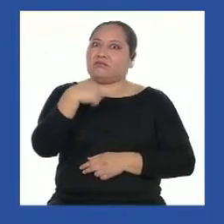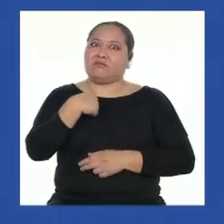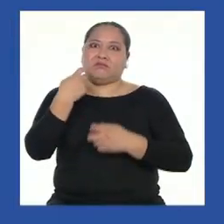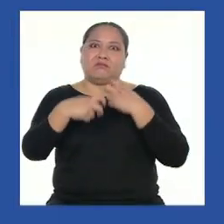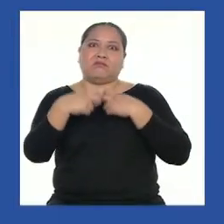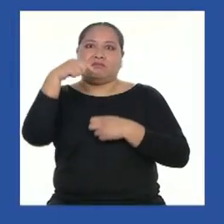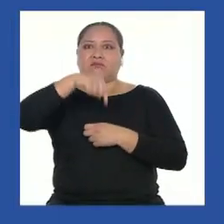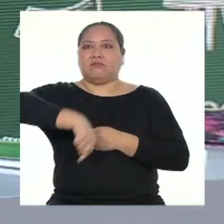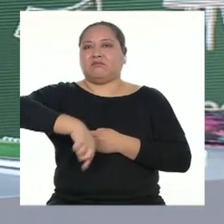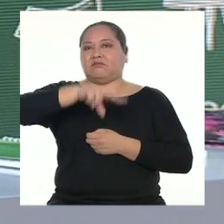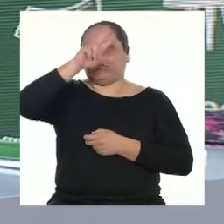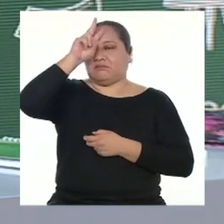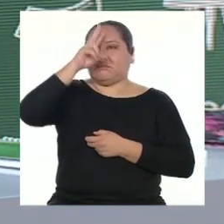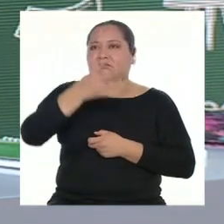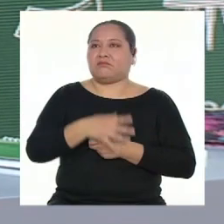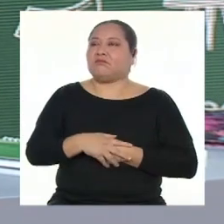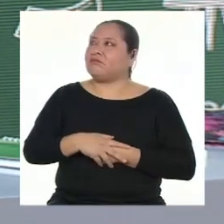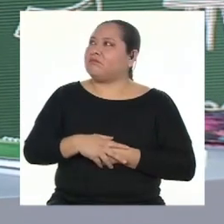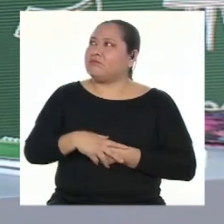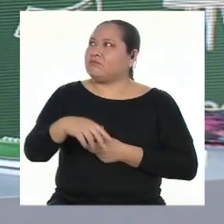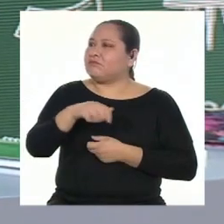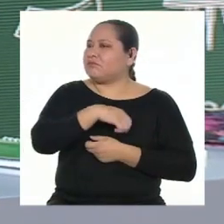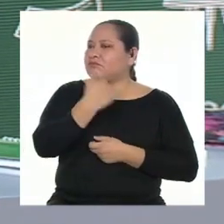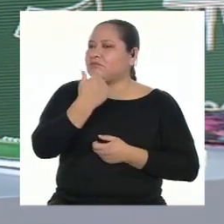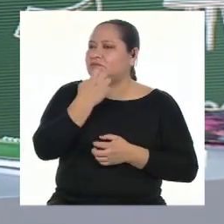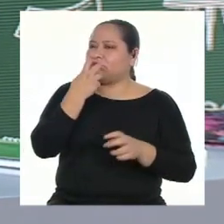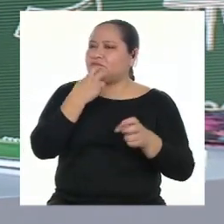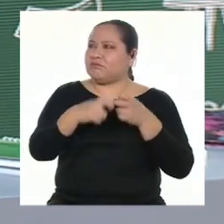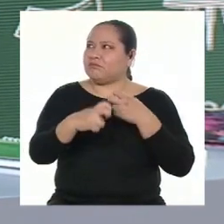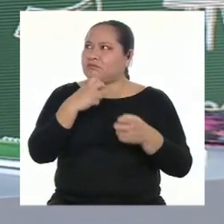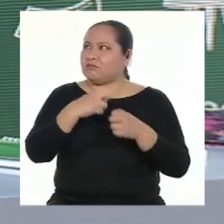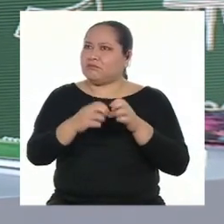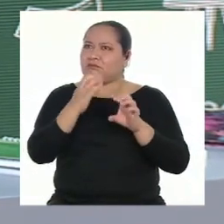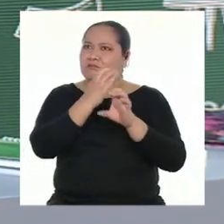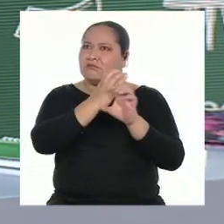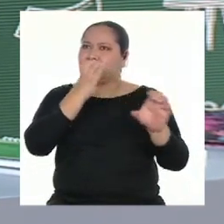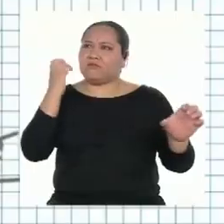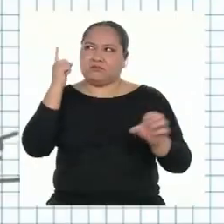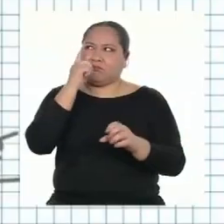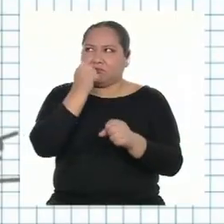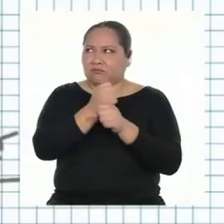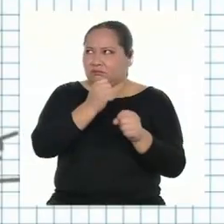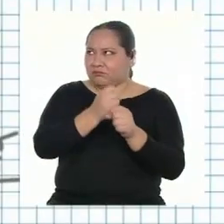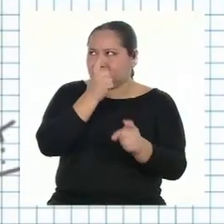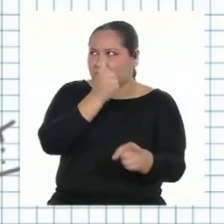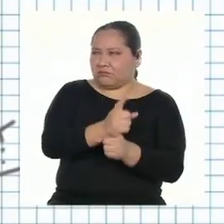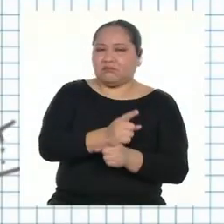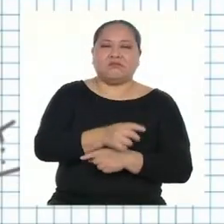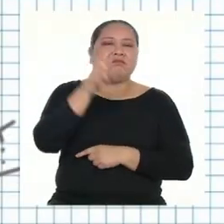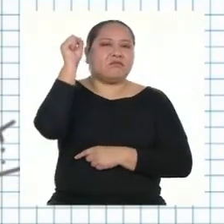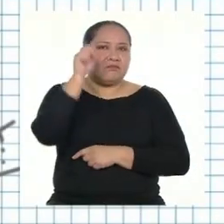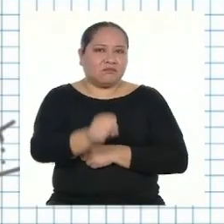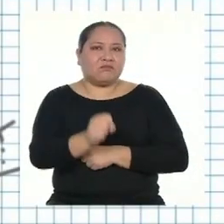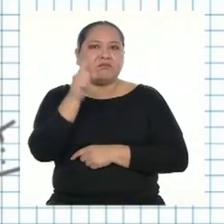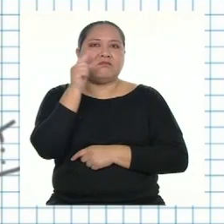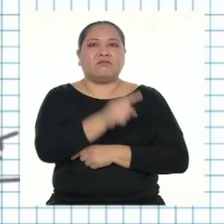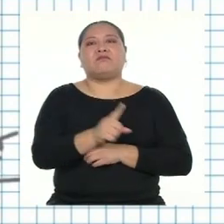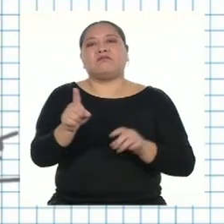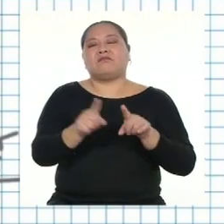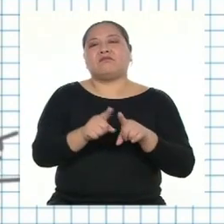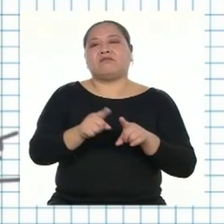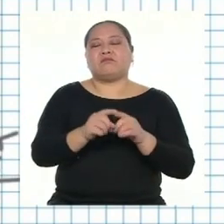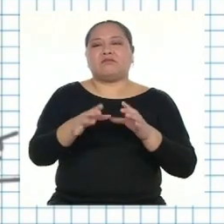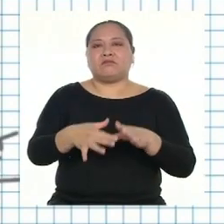nuestras. ¿Algo como el sistema de transporte público que no funciona correctamente? Así es. Eso, además de